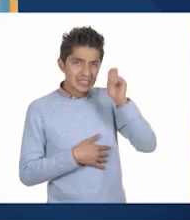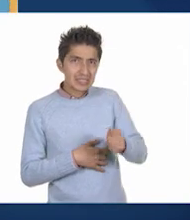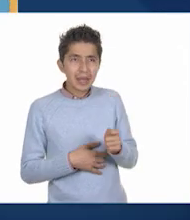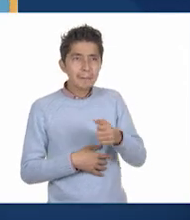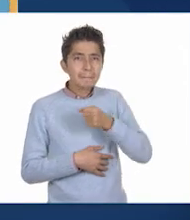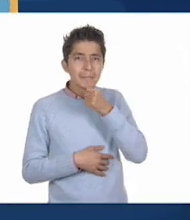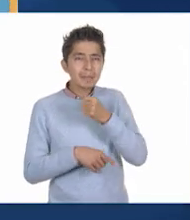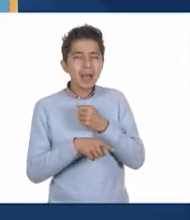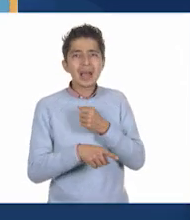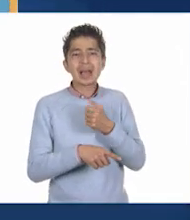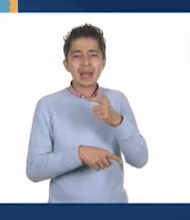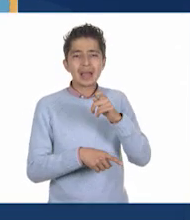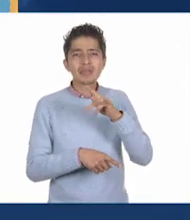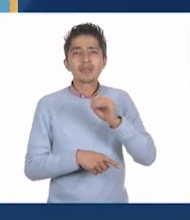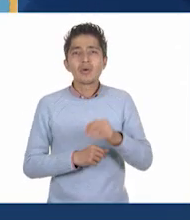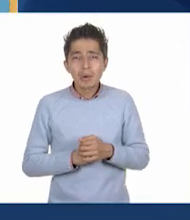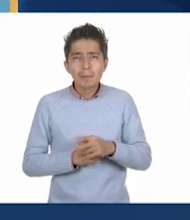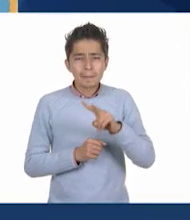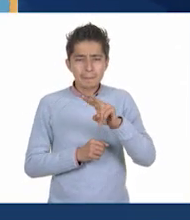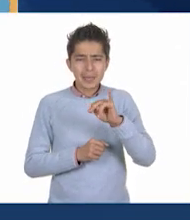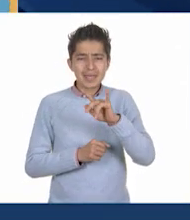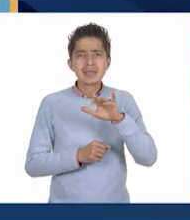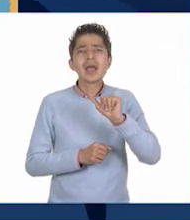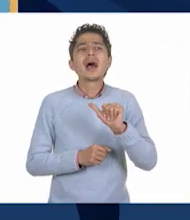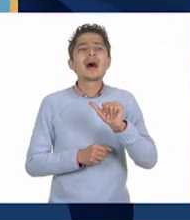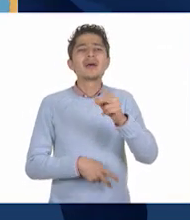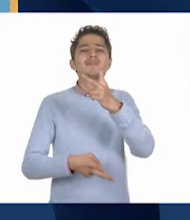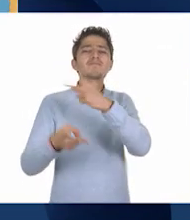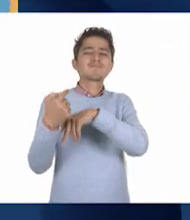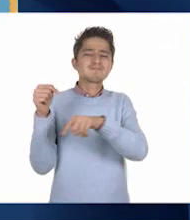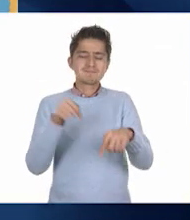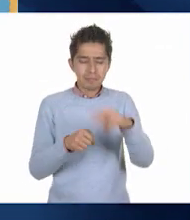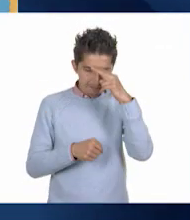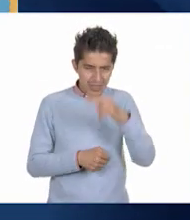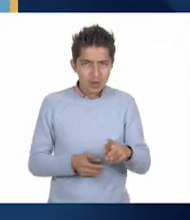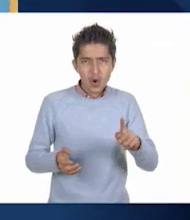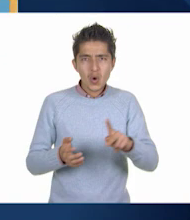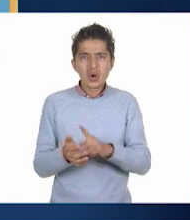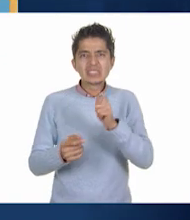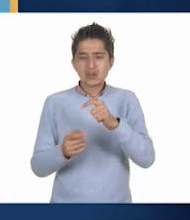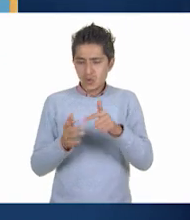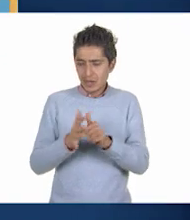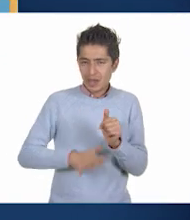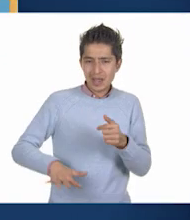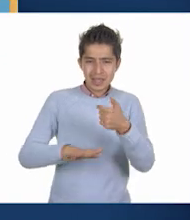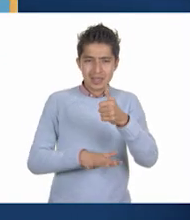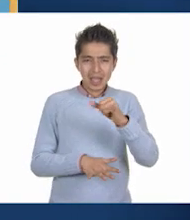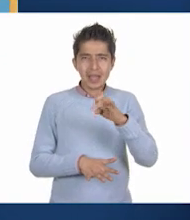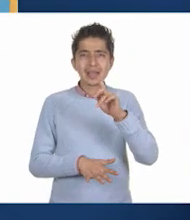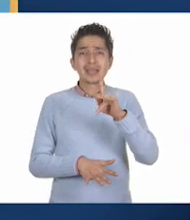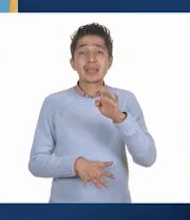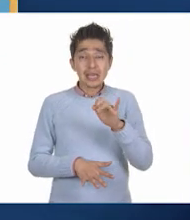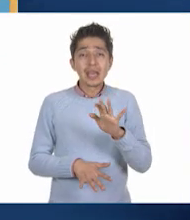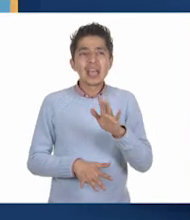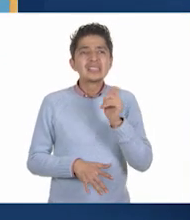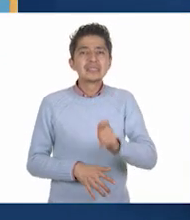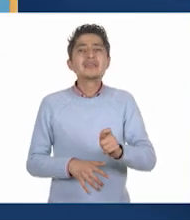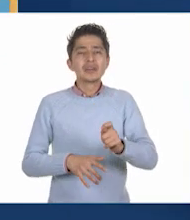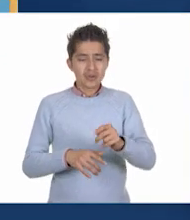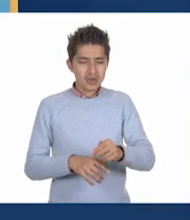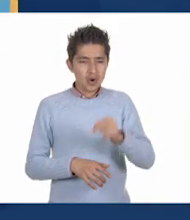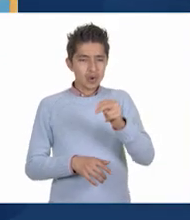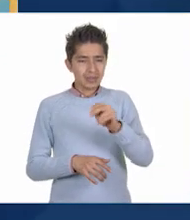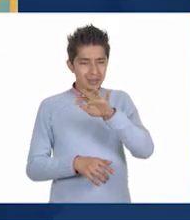y enorme gato, Villa vuelve a México de territorio yanqui para formar y sublimar la división del